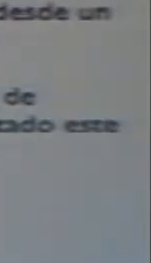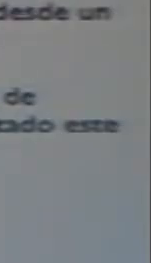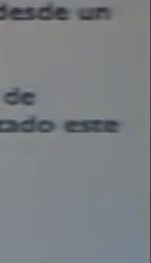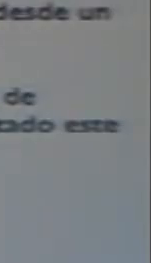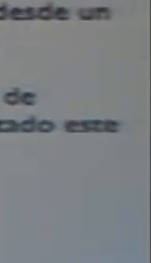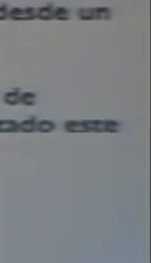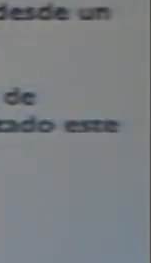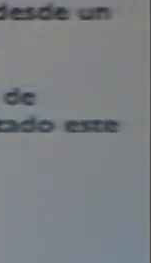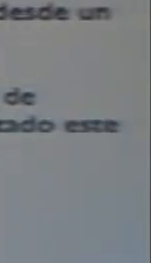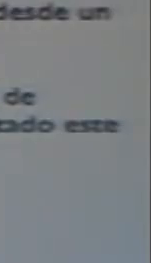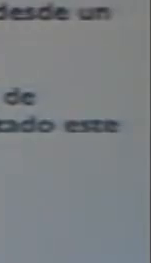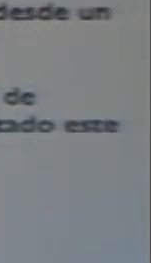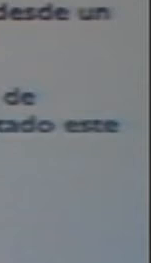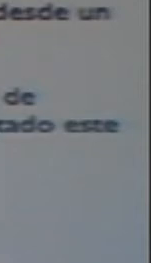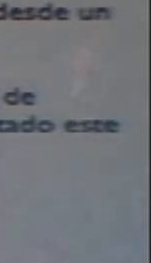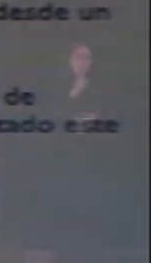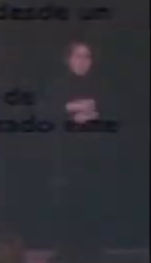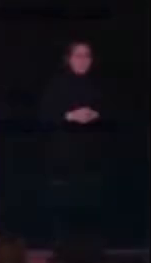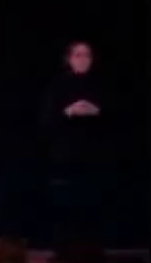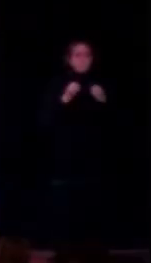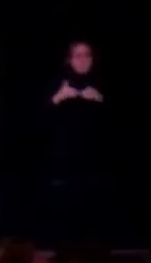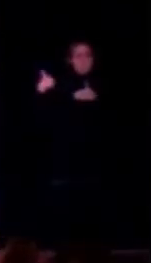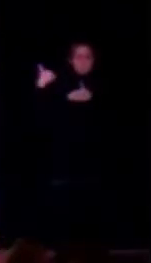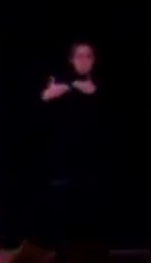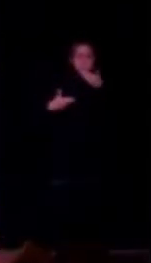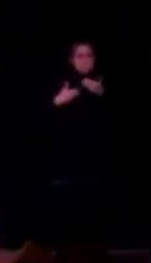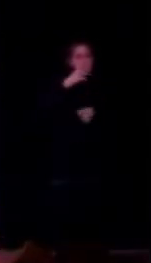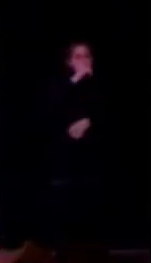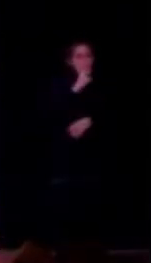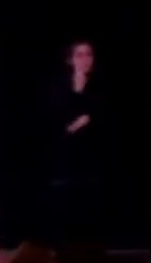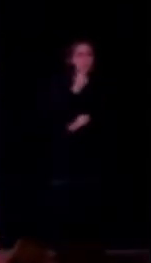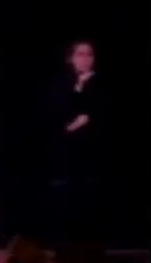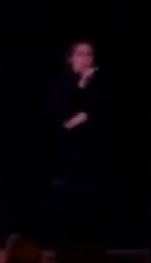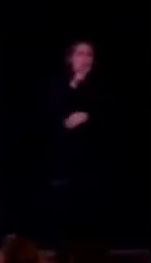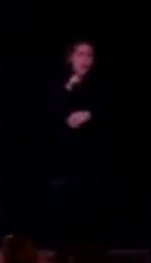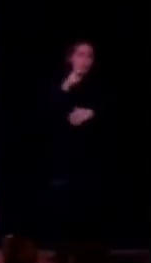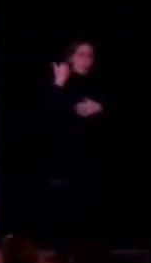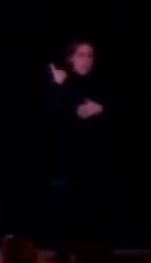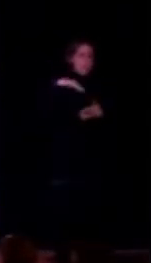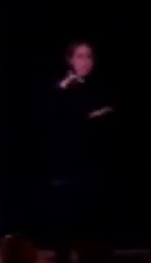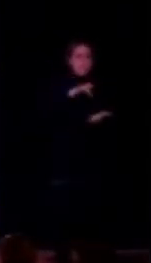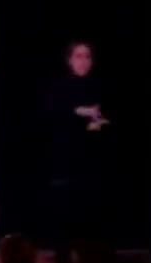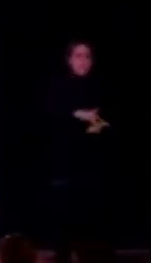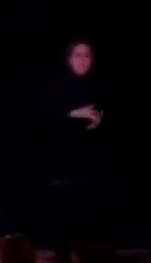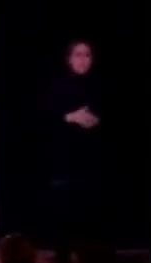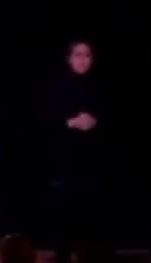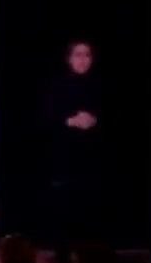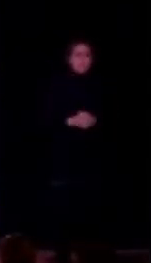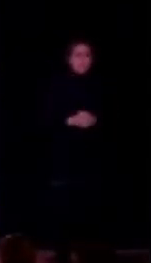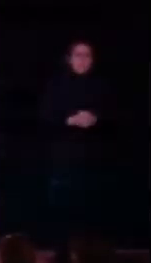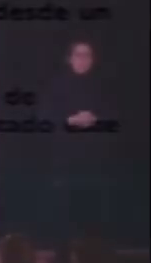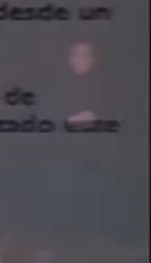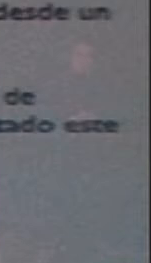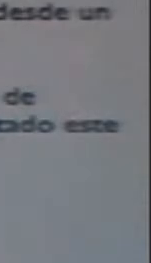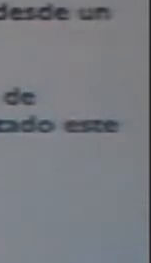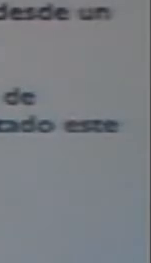y nos encontramos en el año 2012 que nos ha supuesto un trabajo en el que he